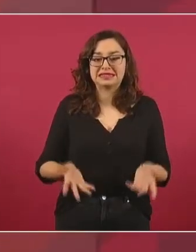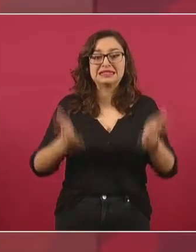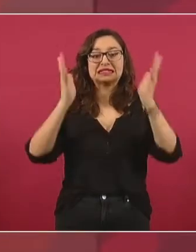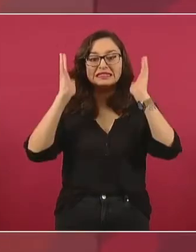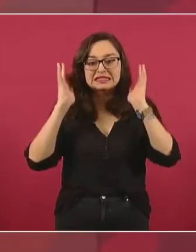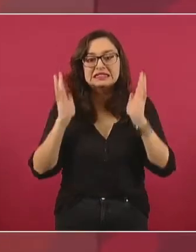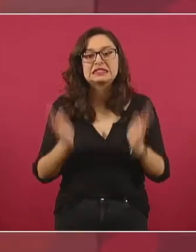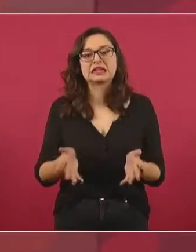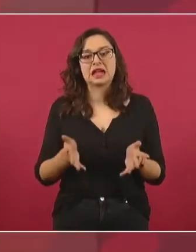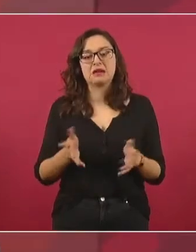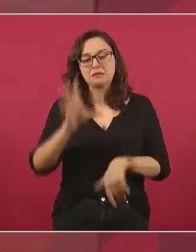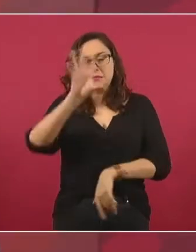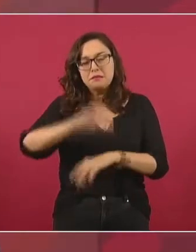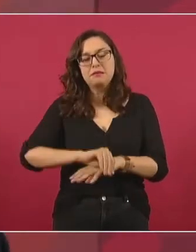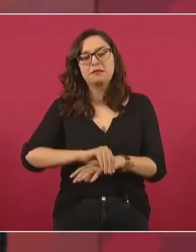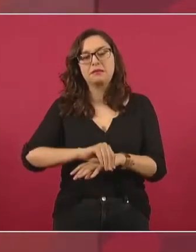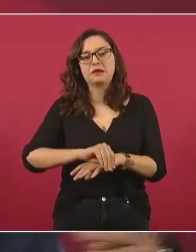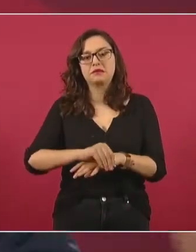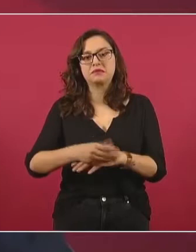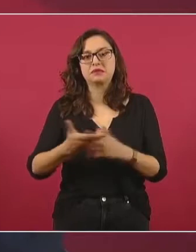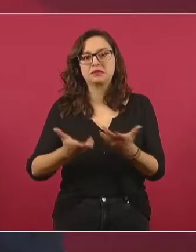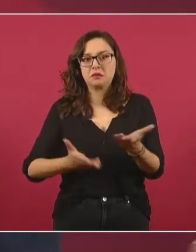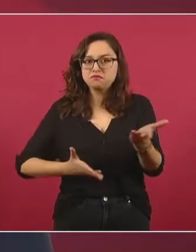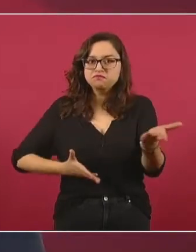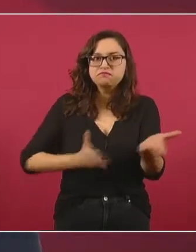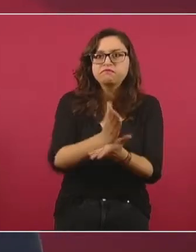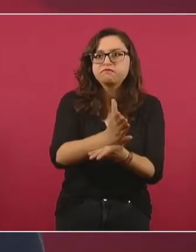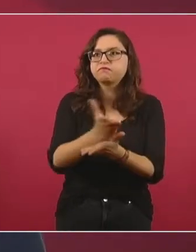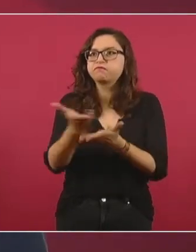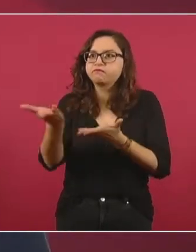una intermediación como la que estamos proponiendo,